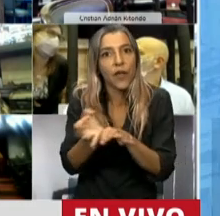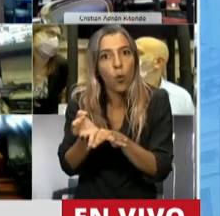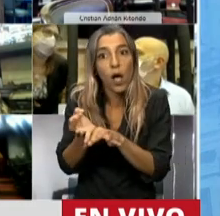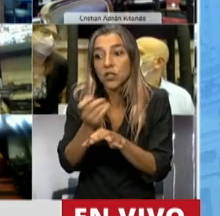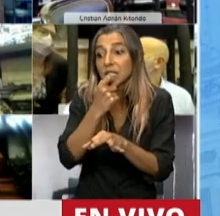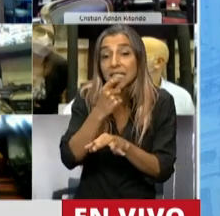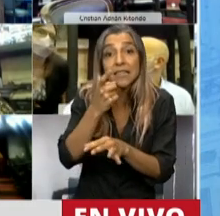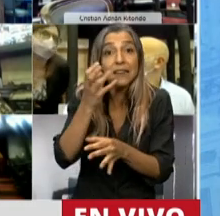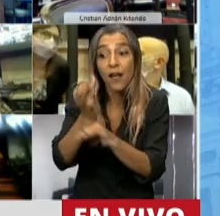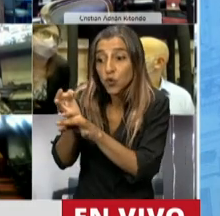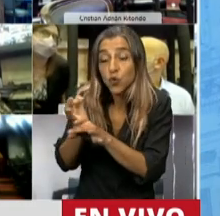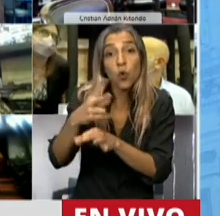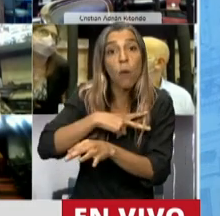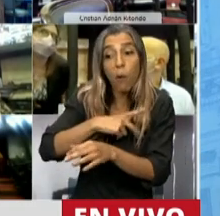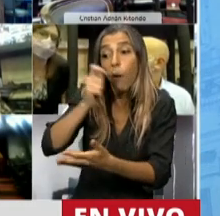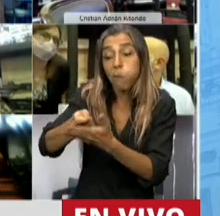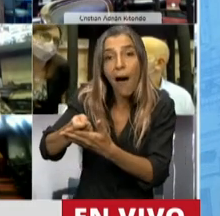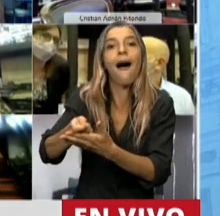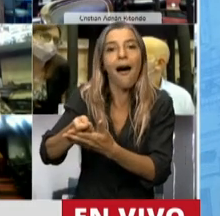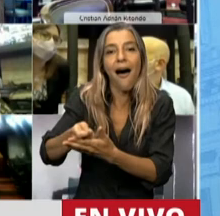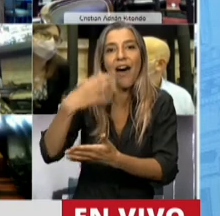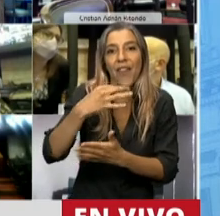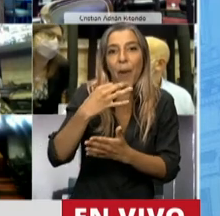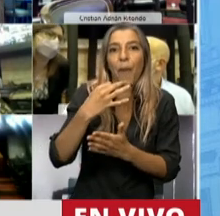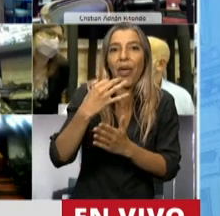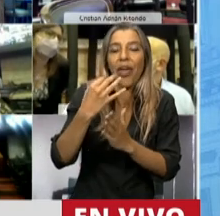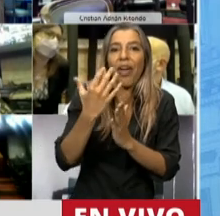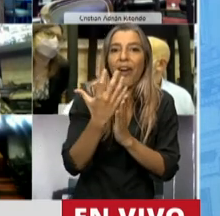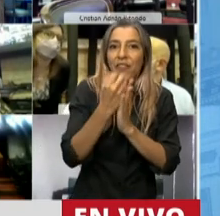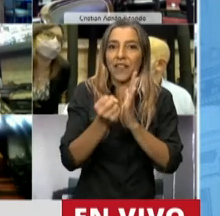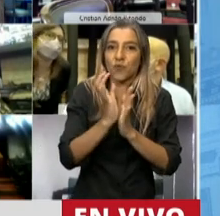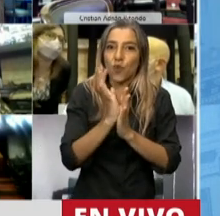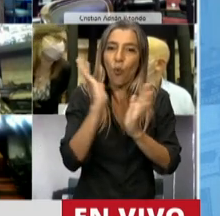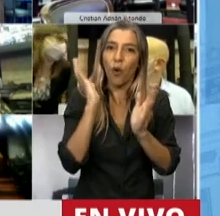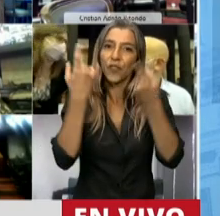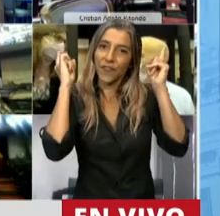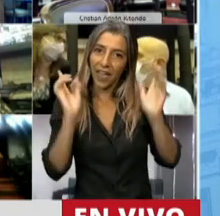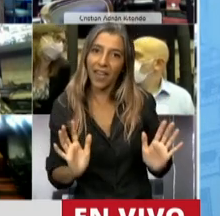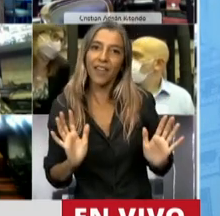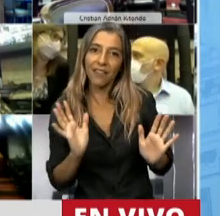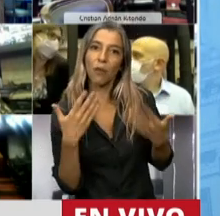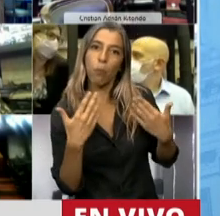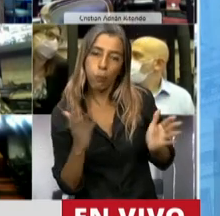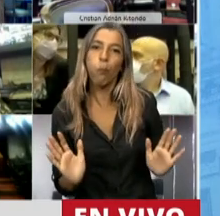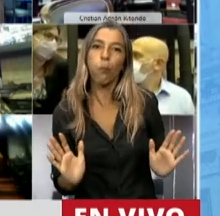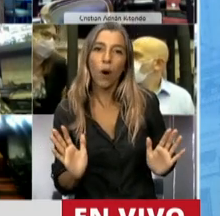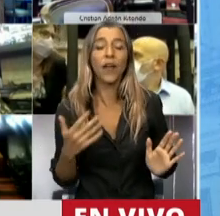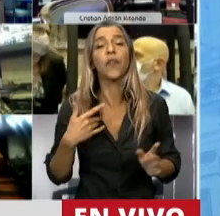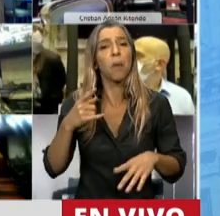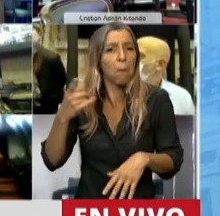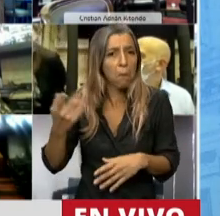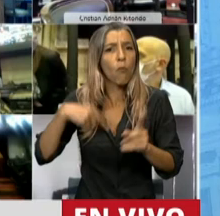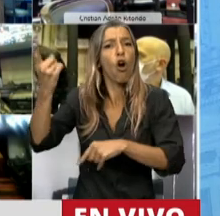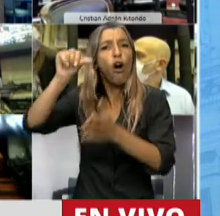España, por ejemplo, las deducciones difieren en cada región. En la Comuna de Madrid pueden deducirse los gastos de escolaridad hasta un